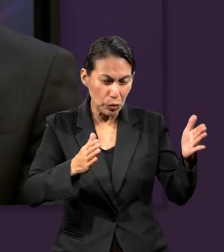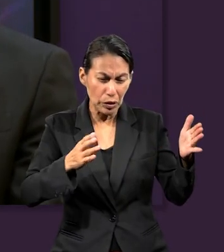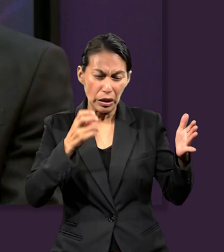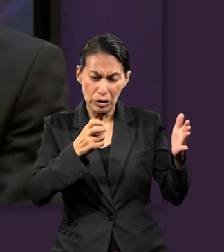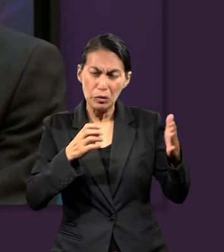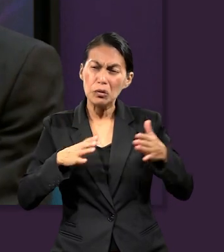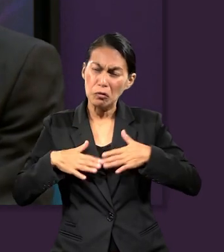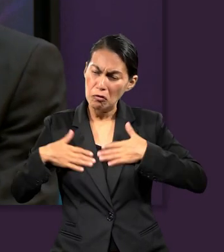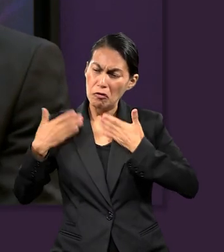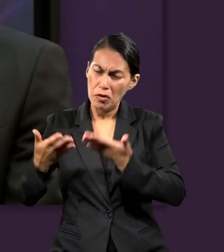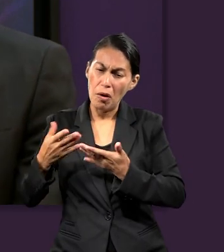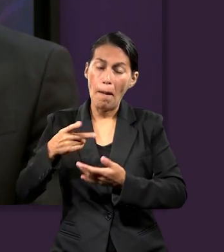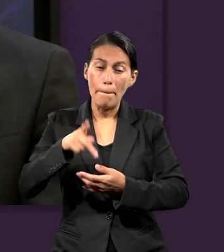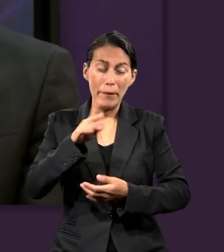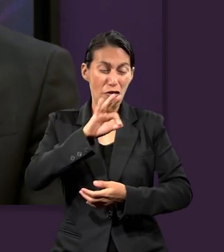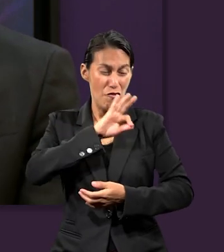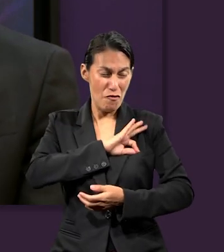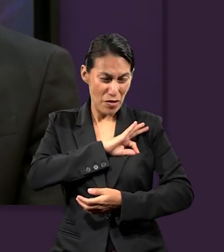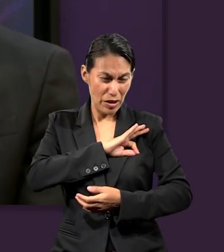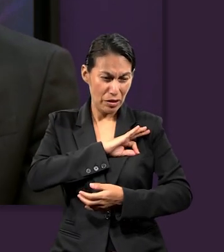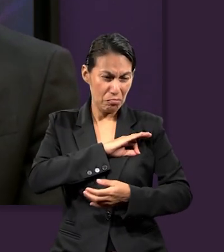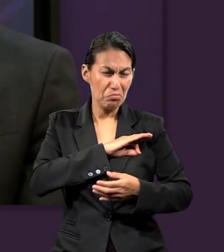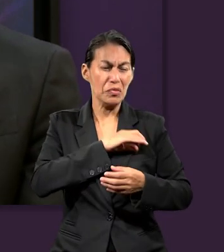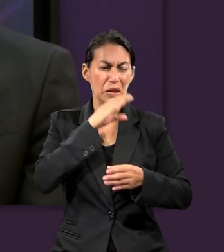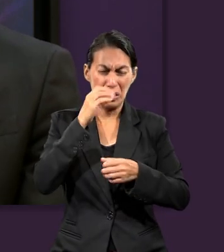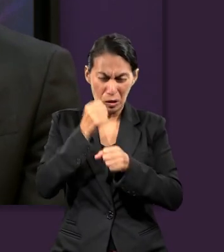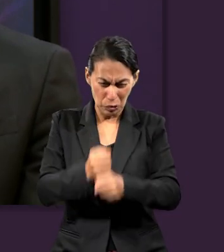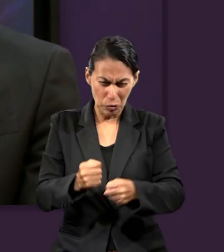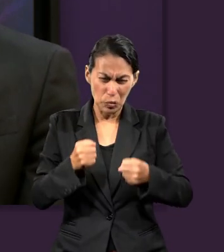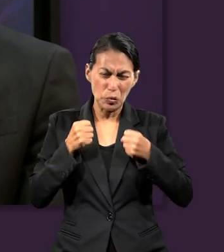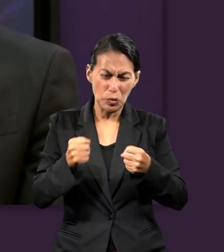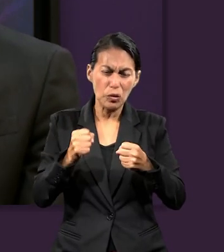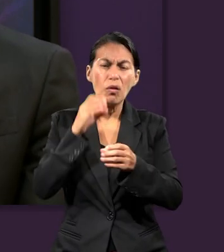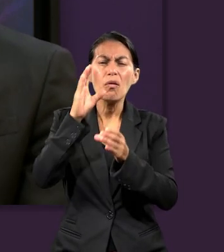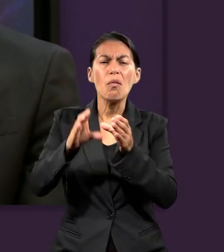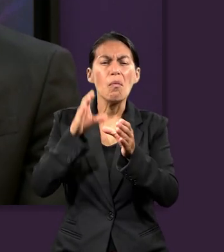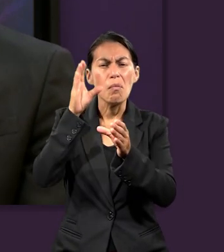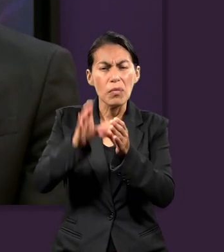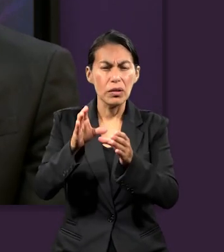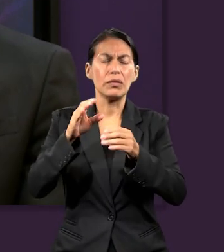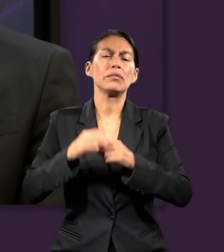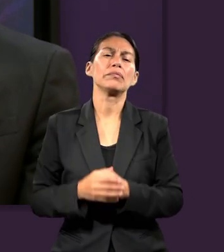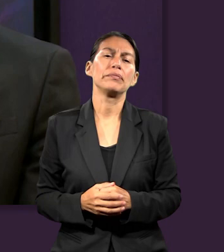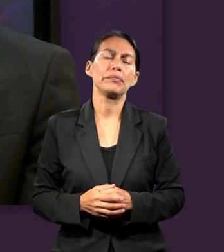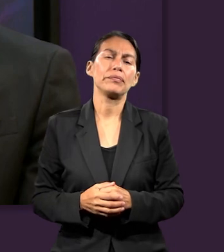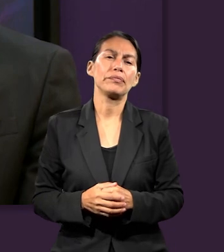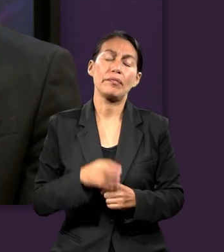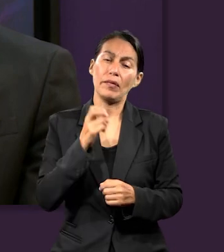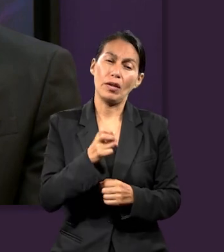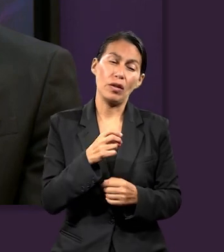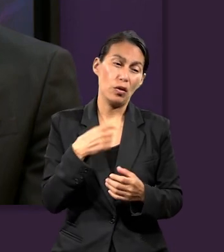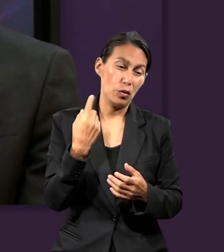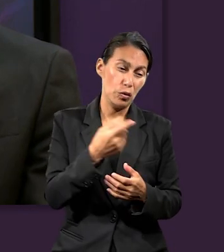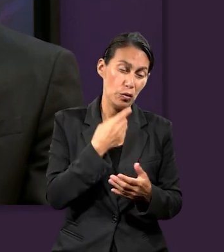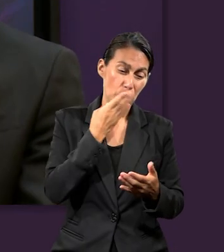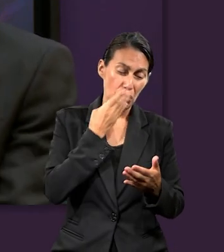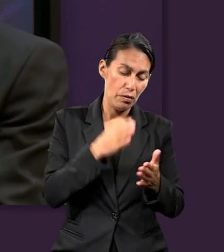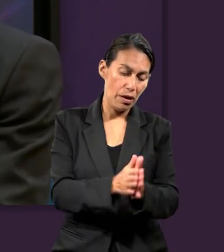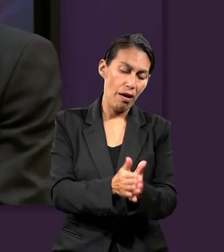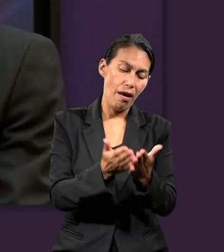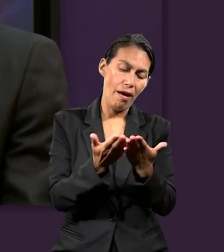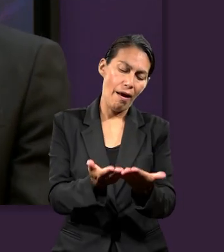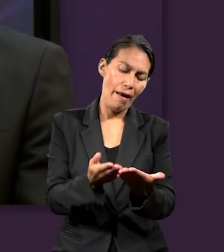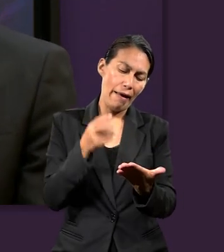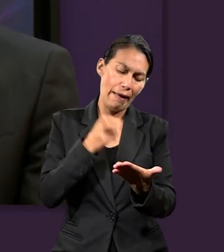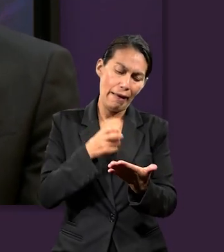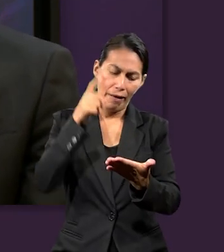Sabiendo de que estos acontecimientos se van a cumplir Entonces las escrituras son el manual